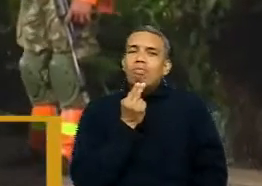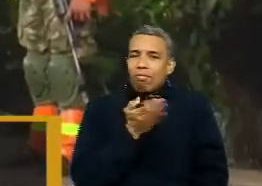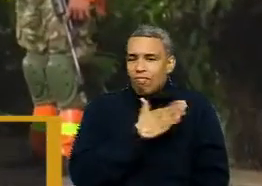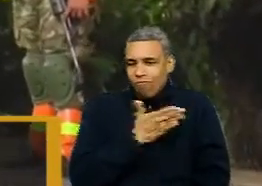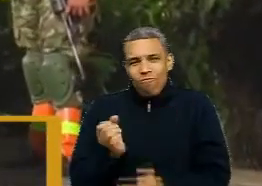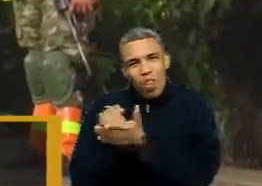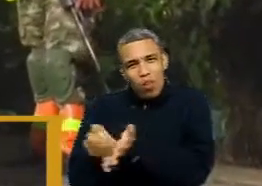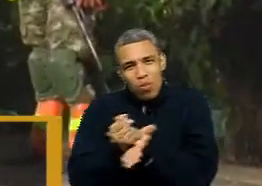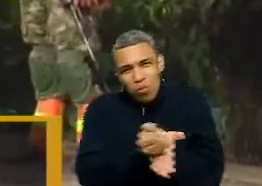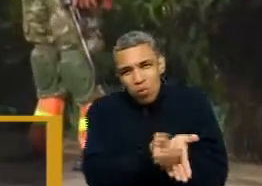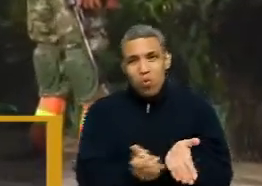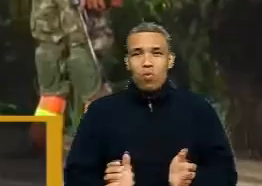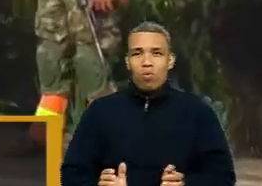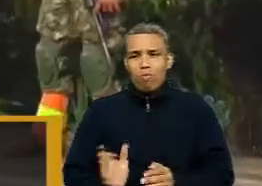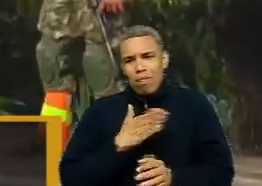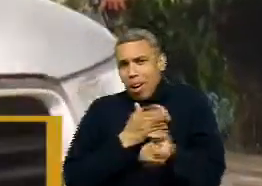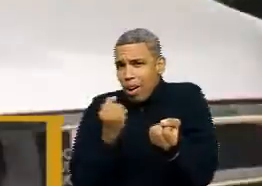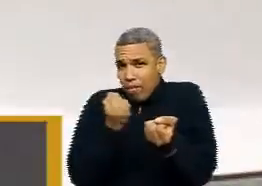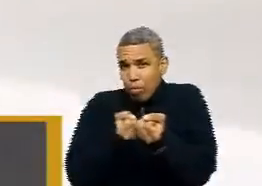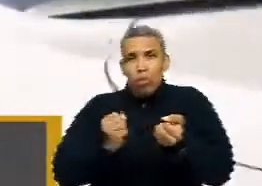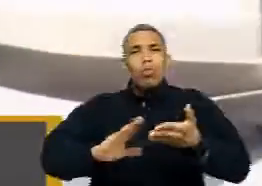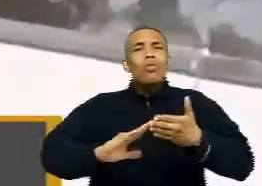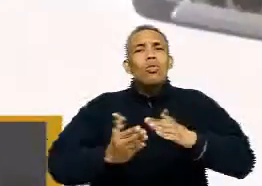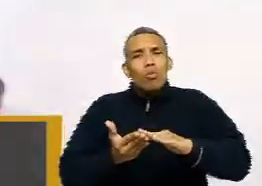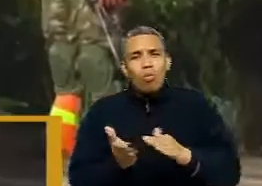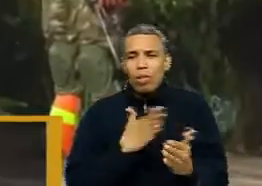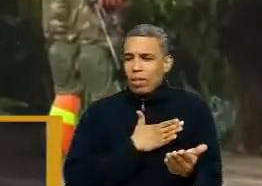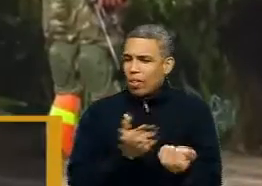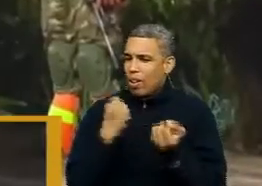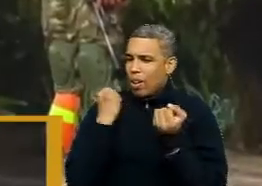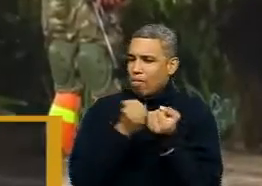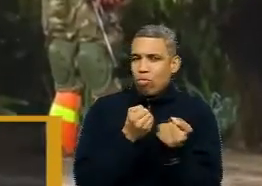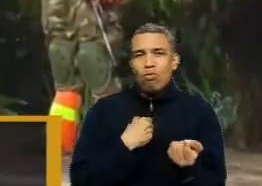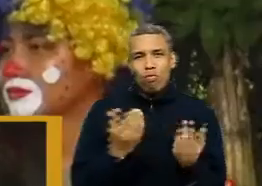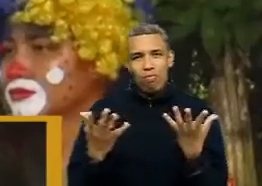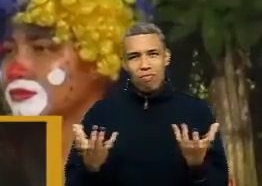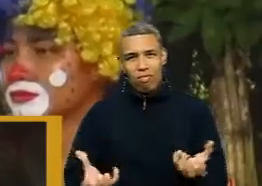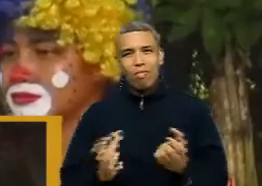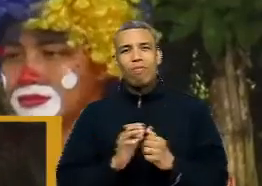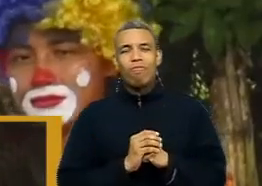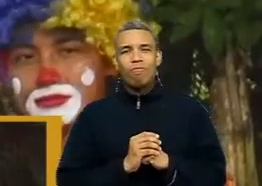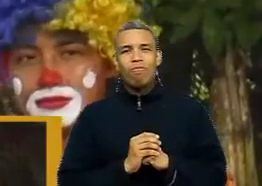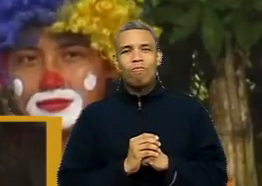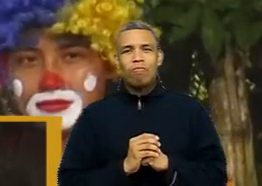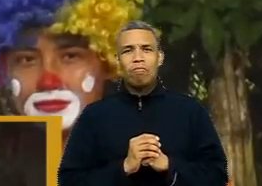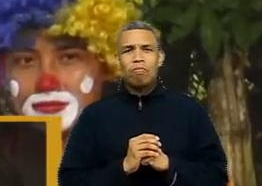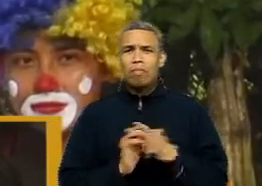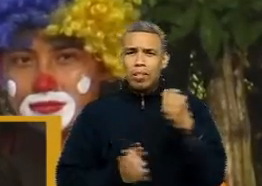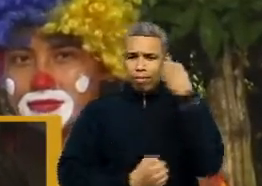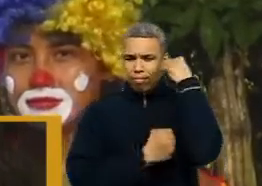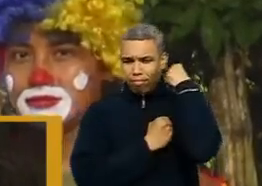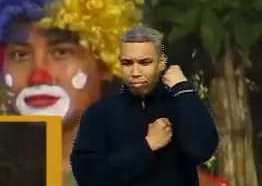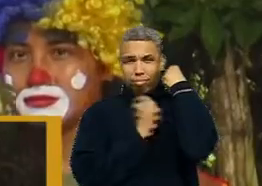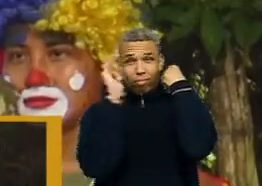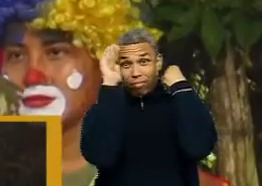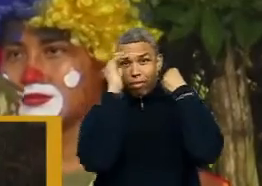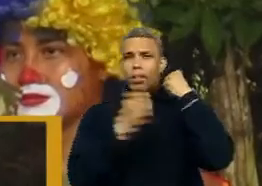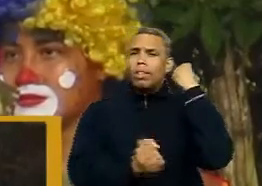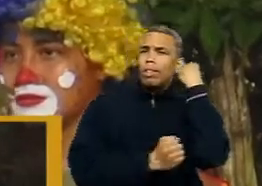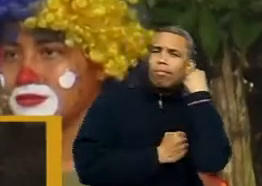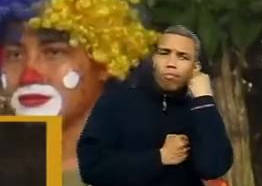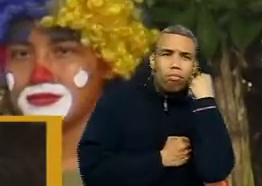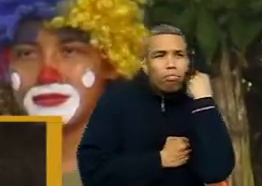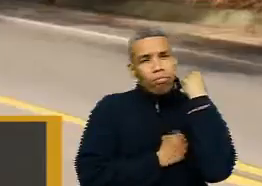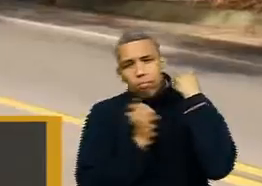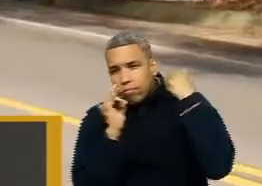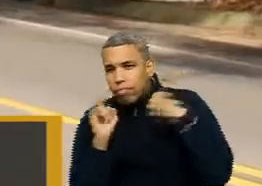nosotros. Es un apoyo que queremos también de ellos, que reciban nuestros soldados, que se den cuenta de que ese dedo hacia arriba significa que nosotros estamos para ellos, por